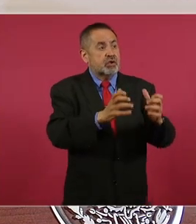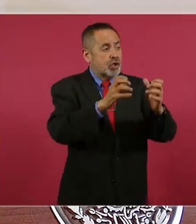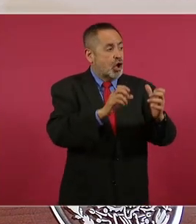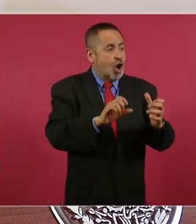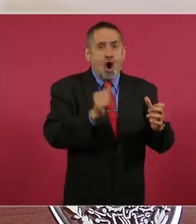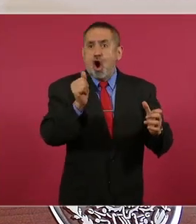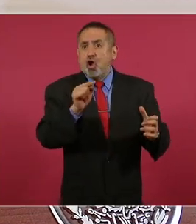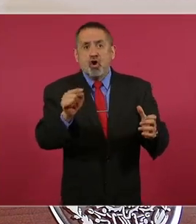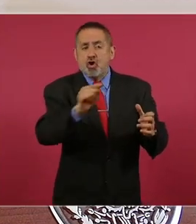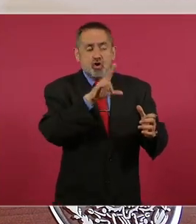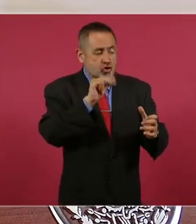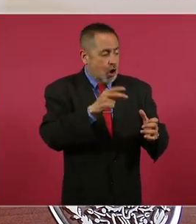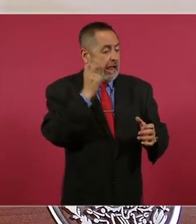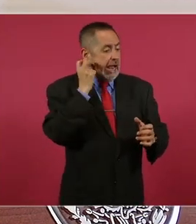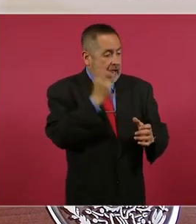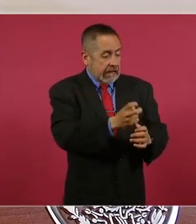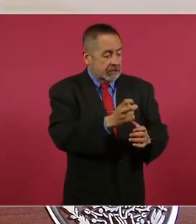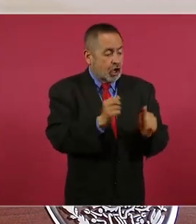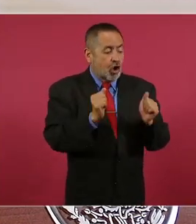que hagas el contrato